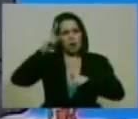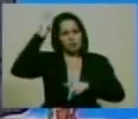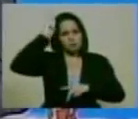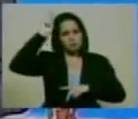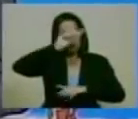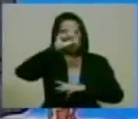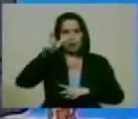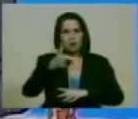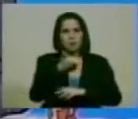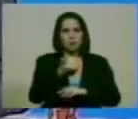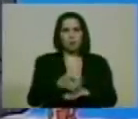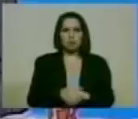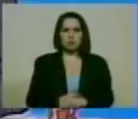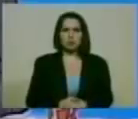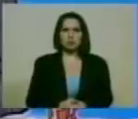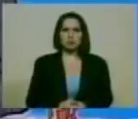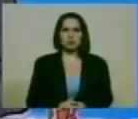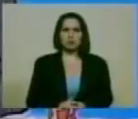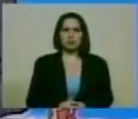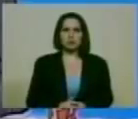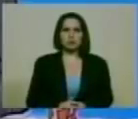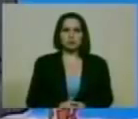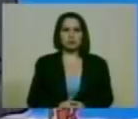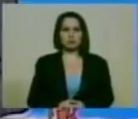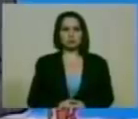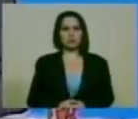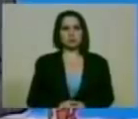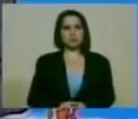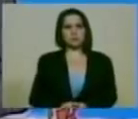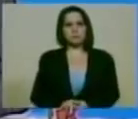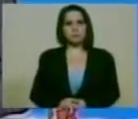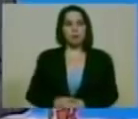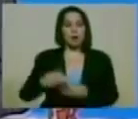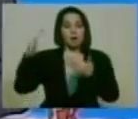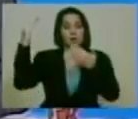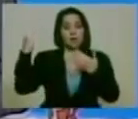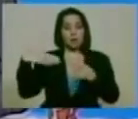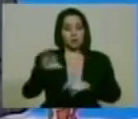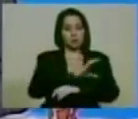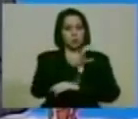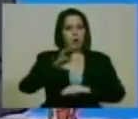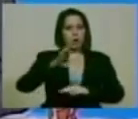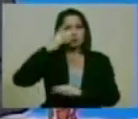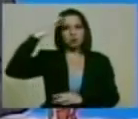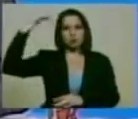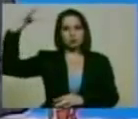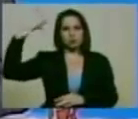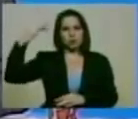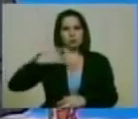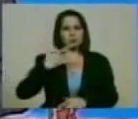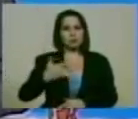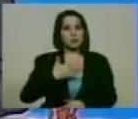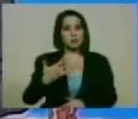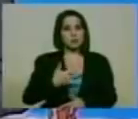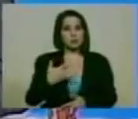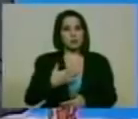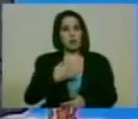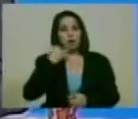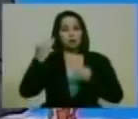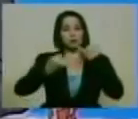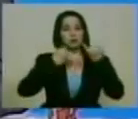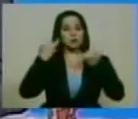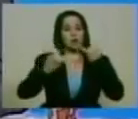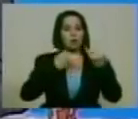traigamos su canto, sus sueños, su sentir, su idioma,